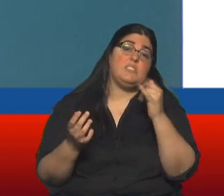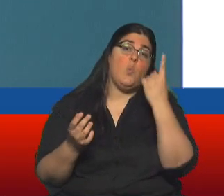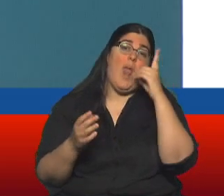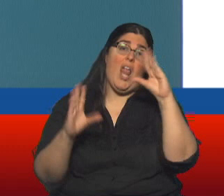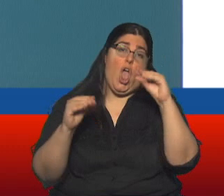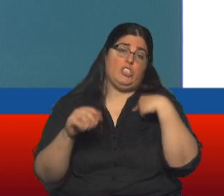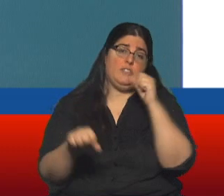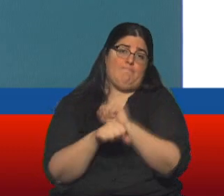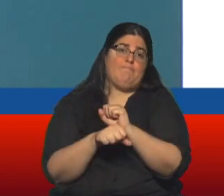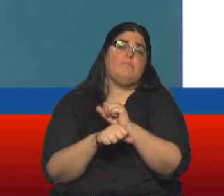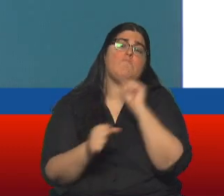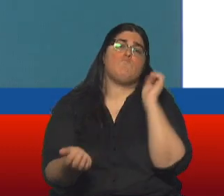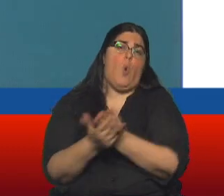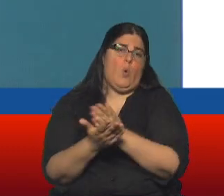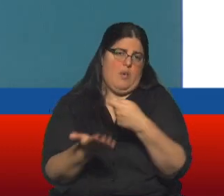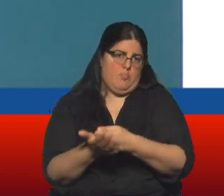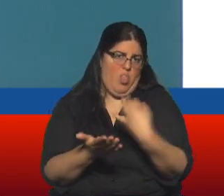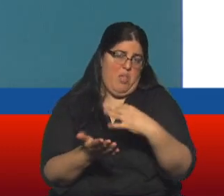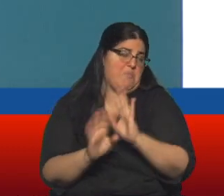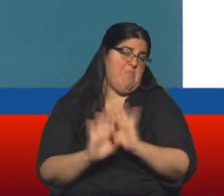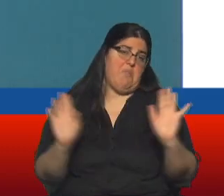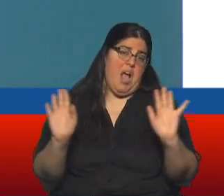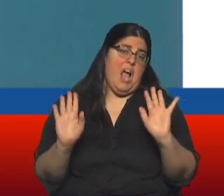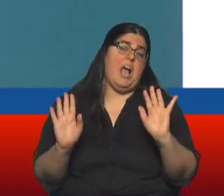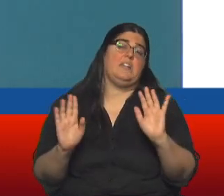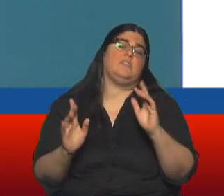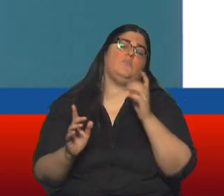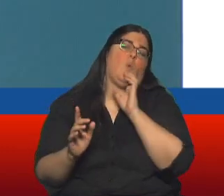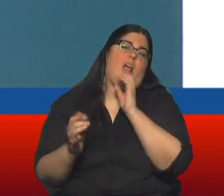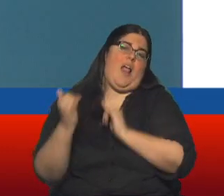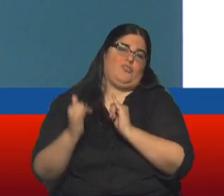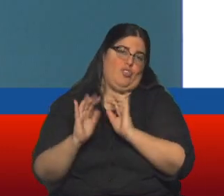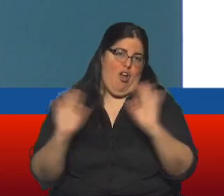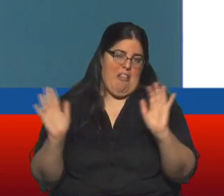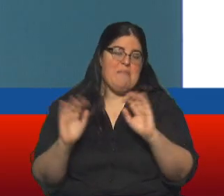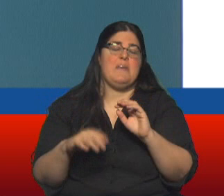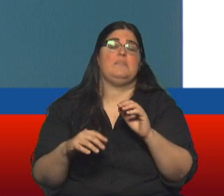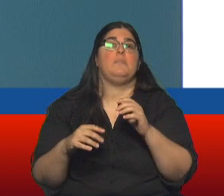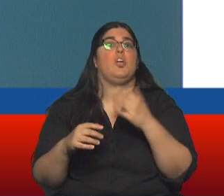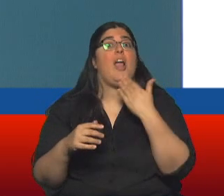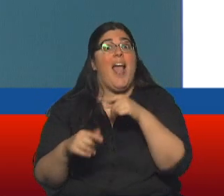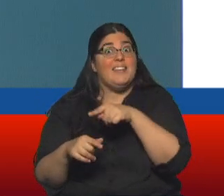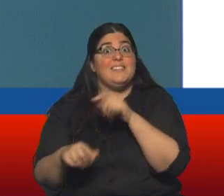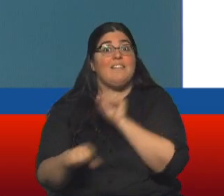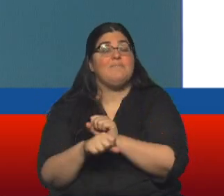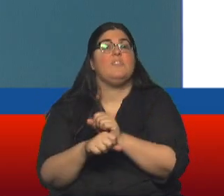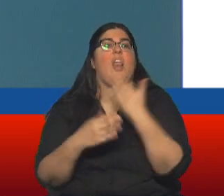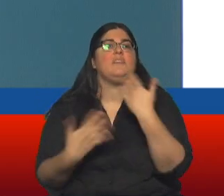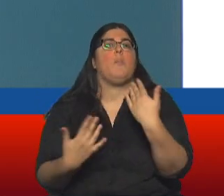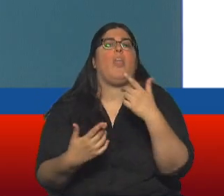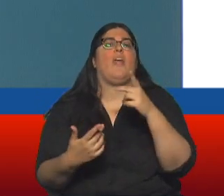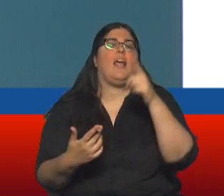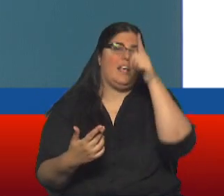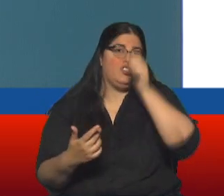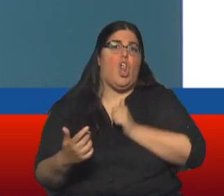noche detenido, me hicieron pagar una multa y no mucho más, simplemente me quedó una buena anécdota. Pero me dio la oportunidad de charlar con los soldados en toda